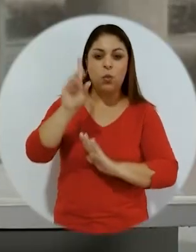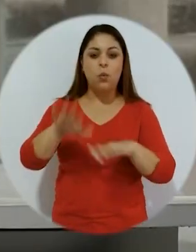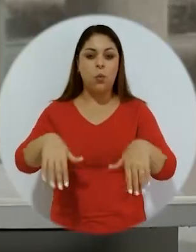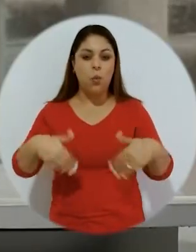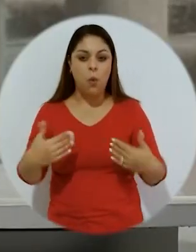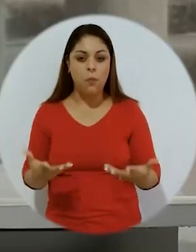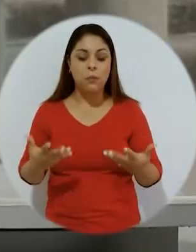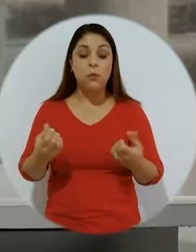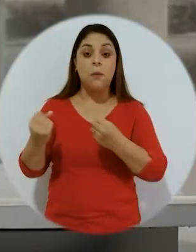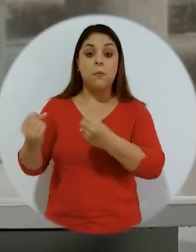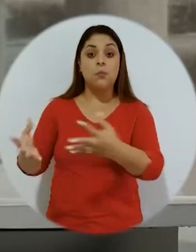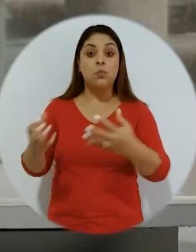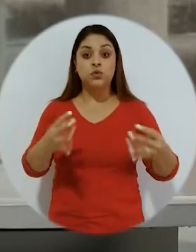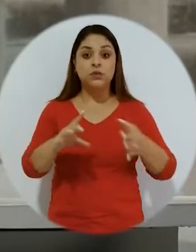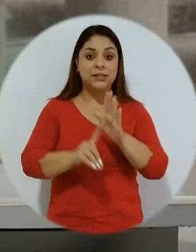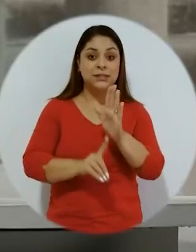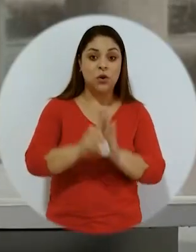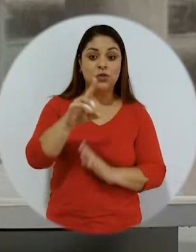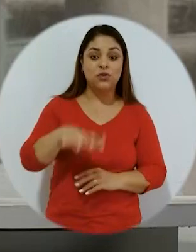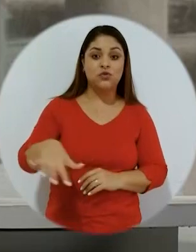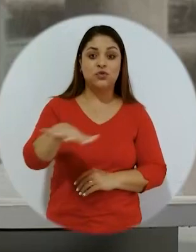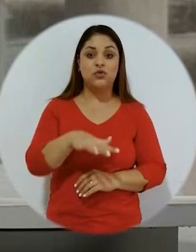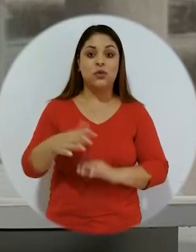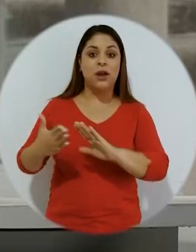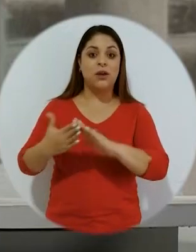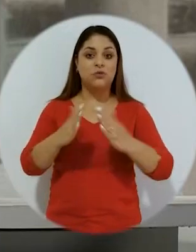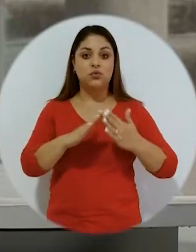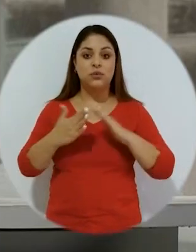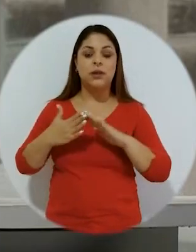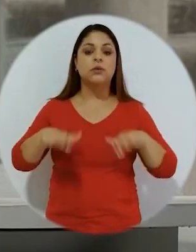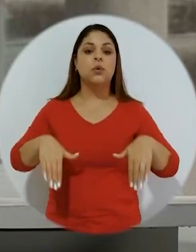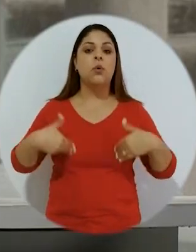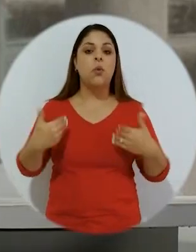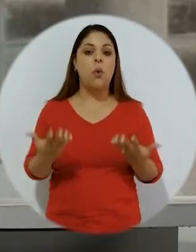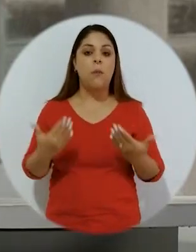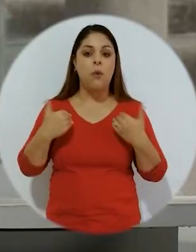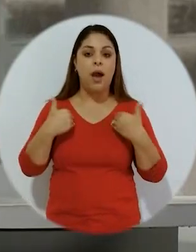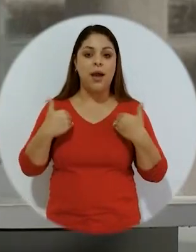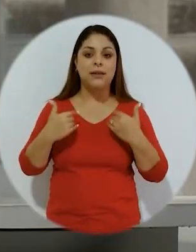Si estamos hablando de que muchos de estos desarrollos son en las zonas rurales, ¿cómo